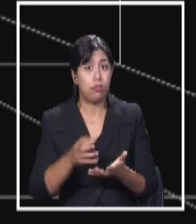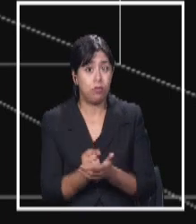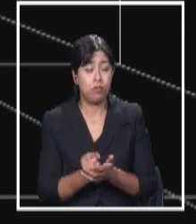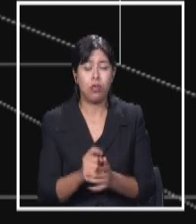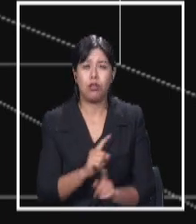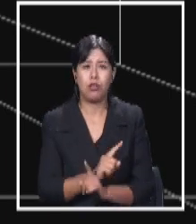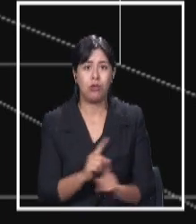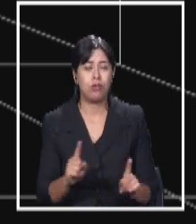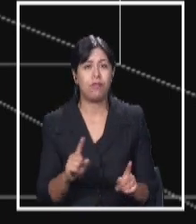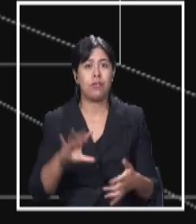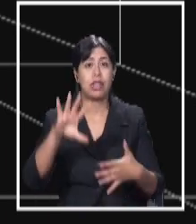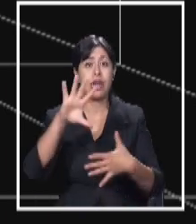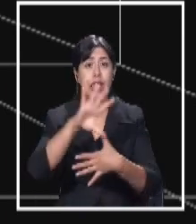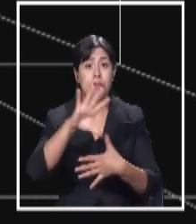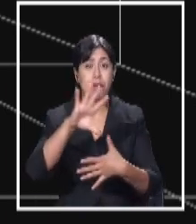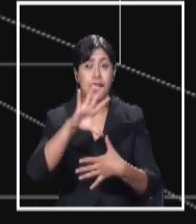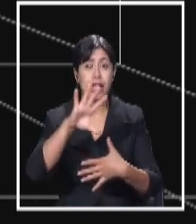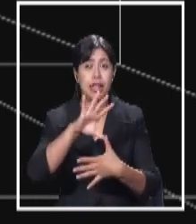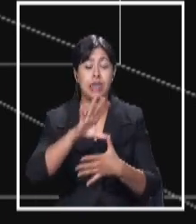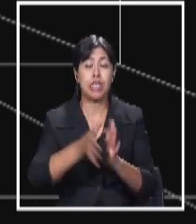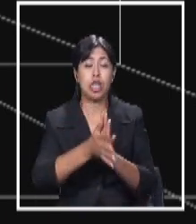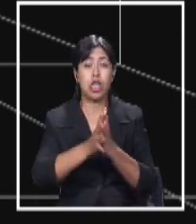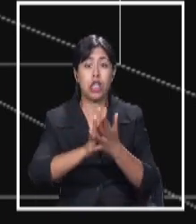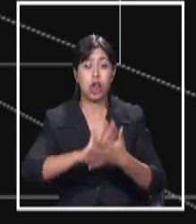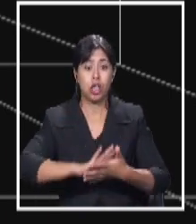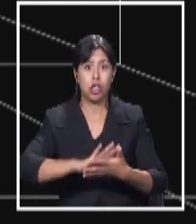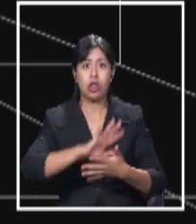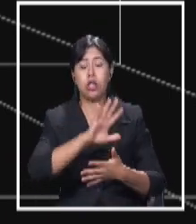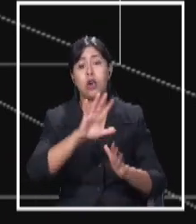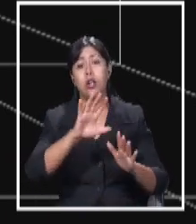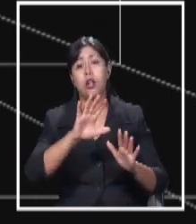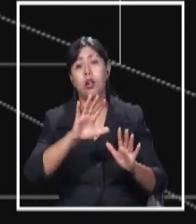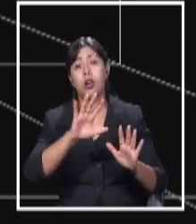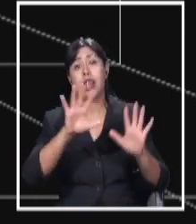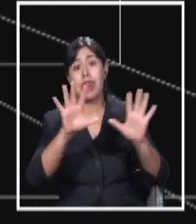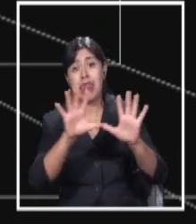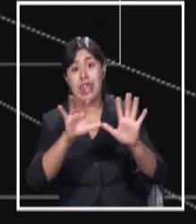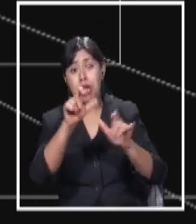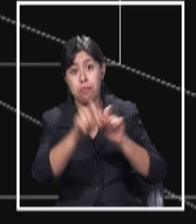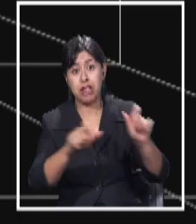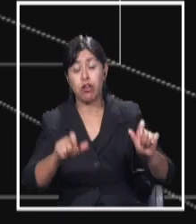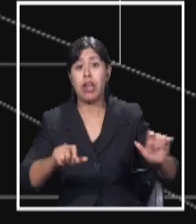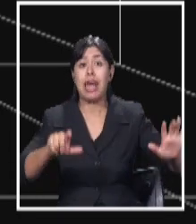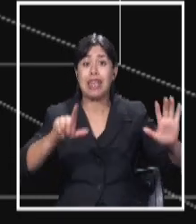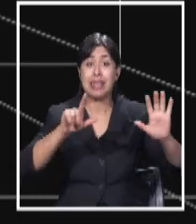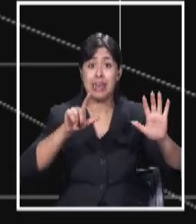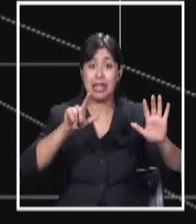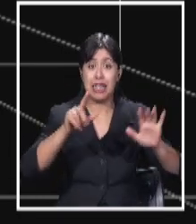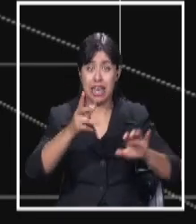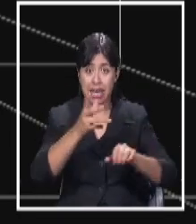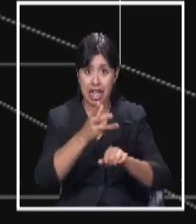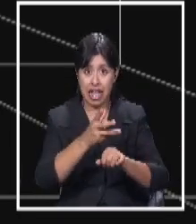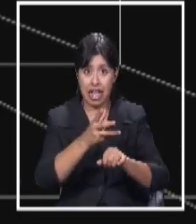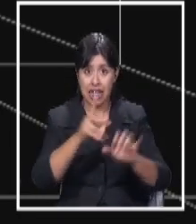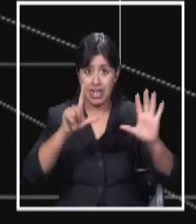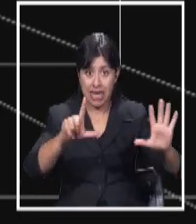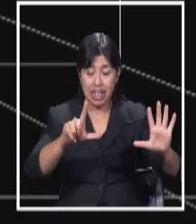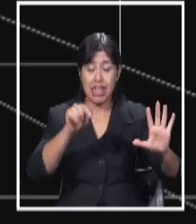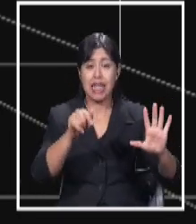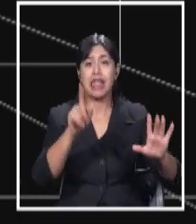En las Américas, todo el continente, 7 de cada 10 personas que tienen dificultades de salud